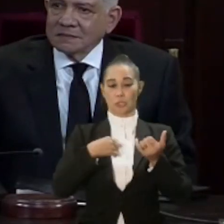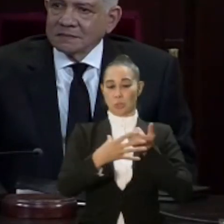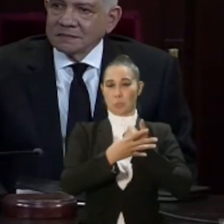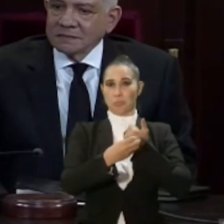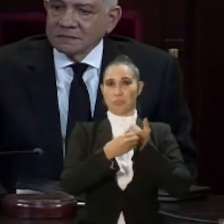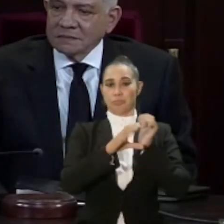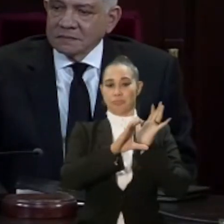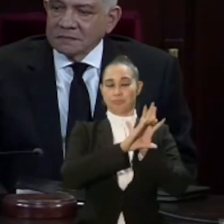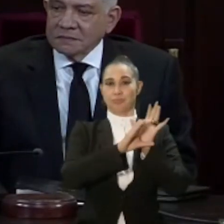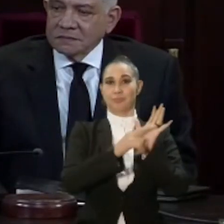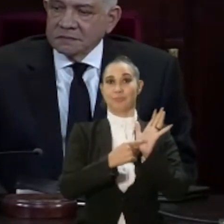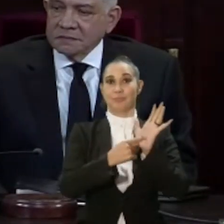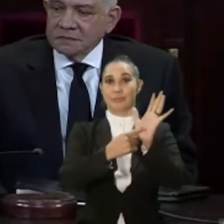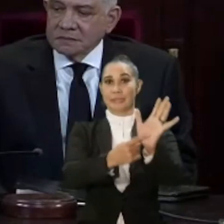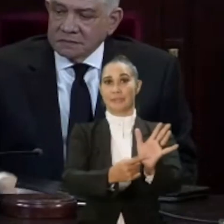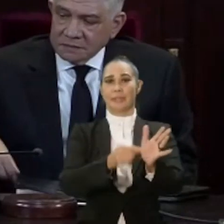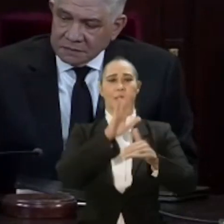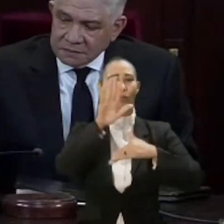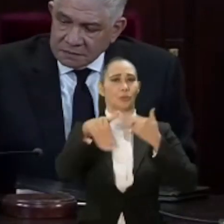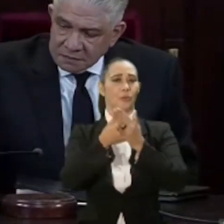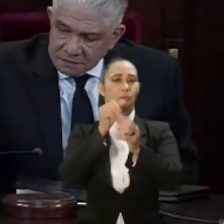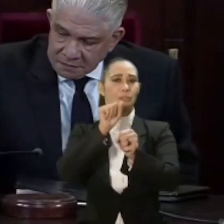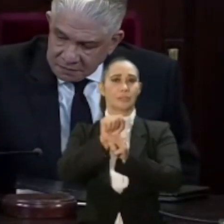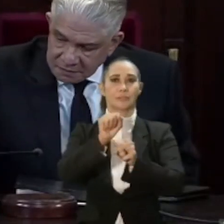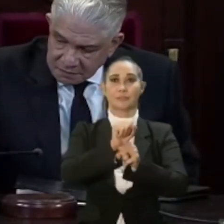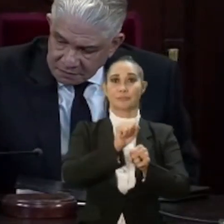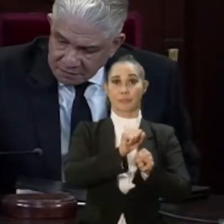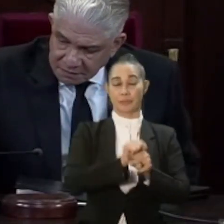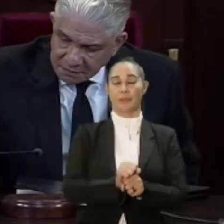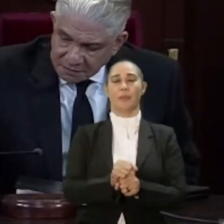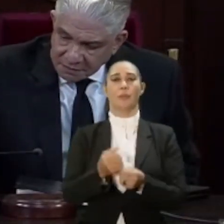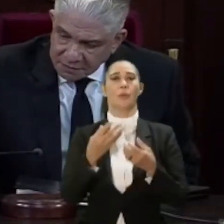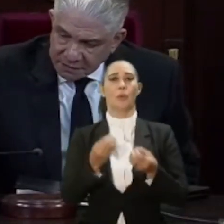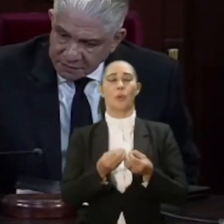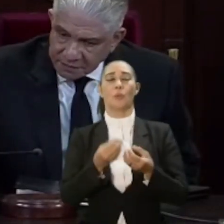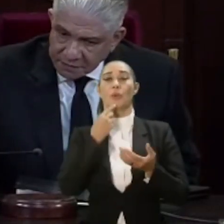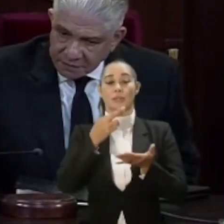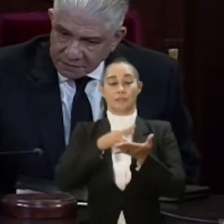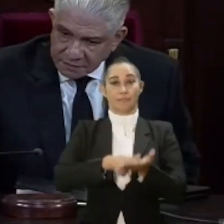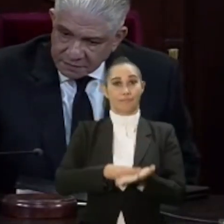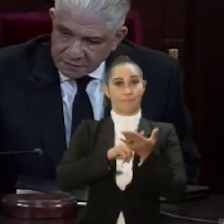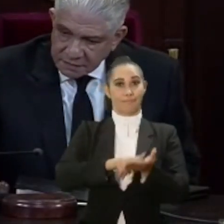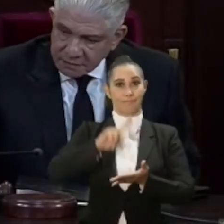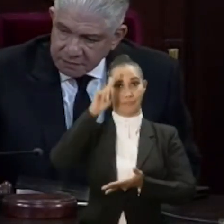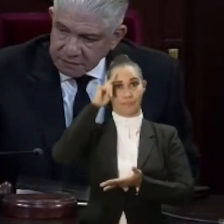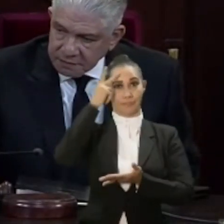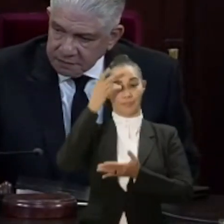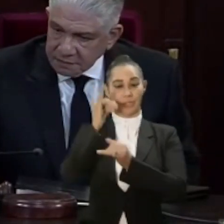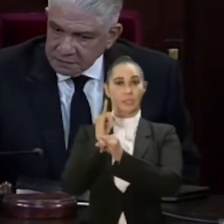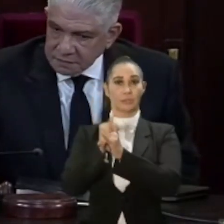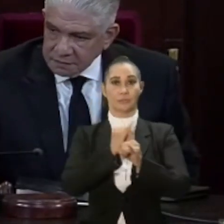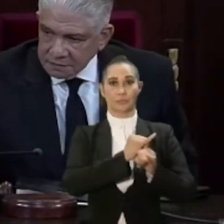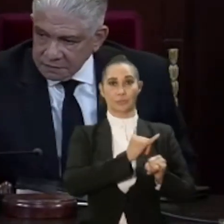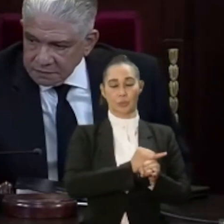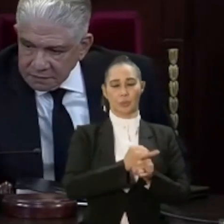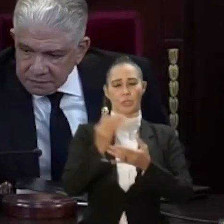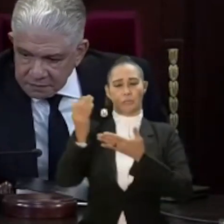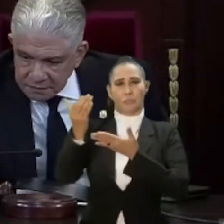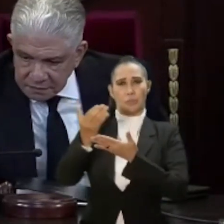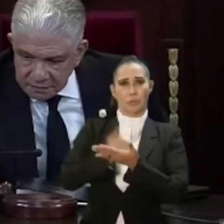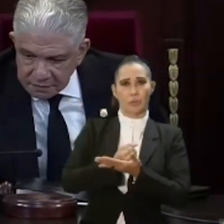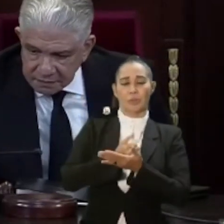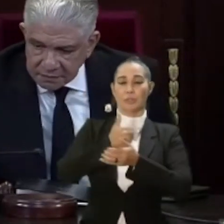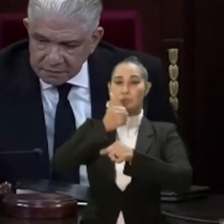y presentarles todo lo que hemos hecho gracias a los buenos resultados de las políticas de institucionalidad, de recuperación